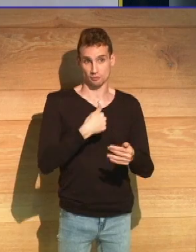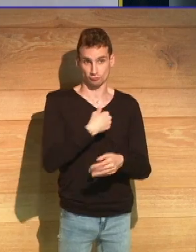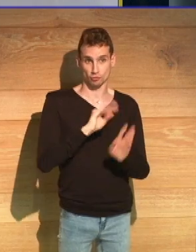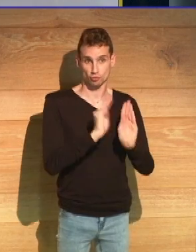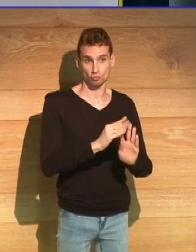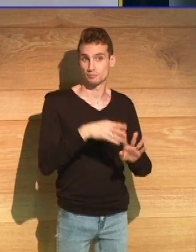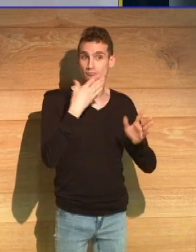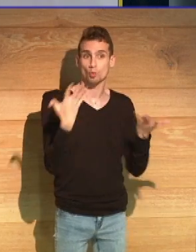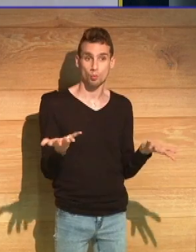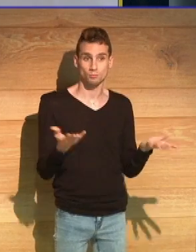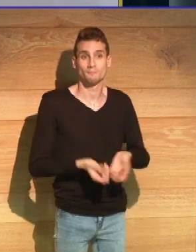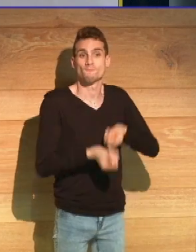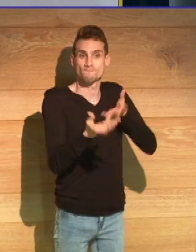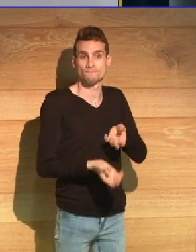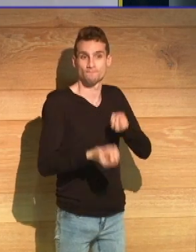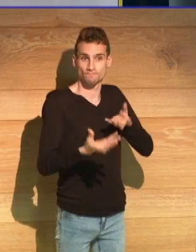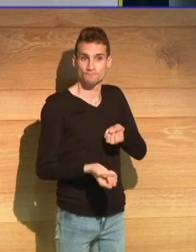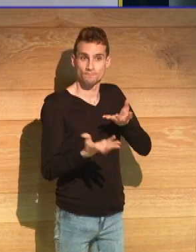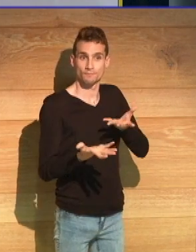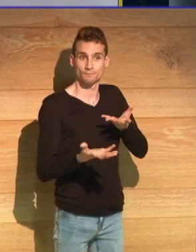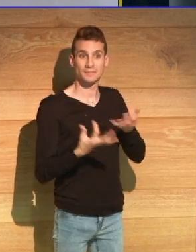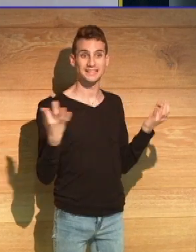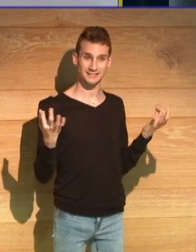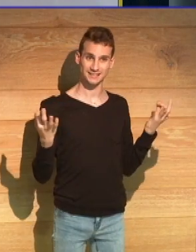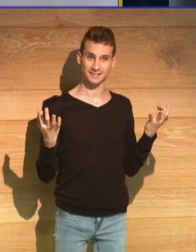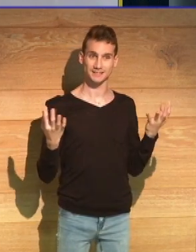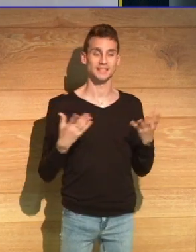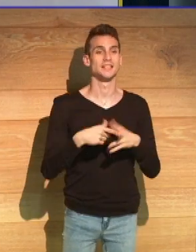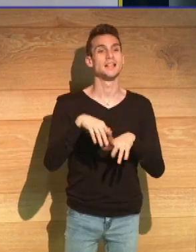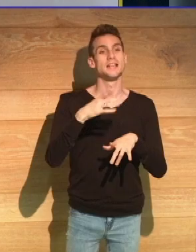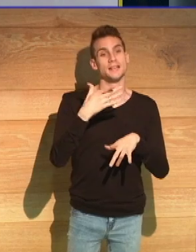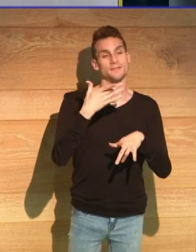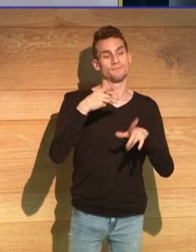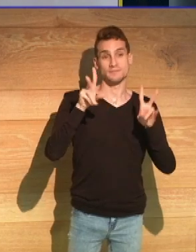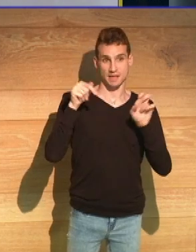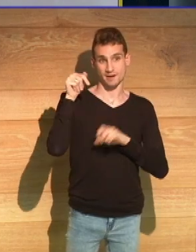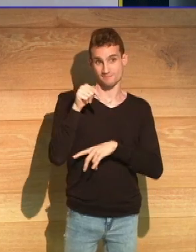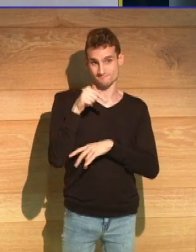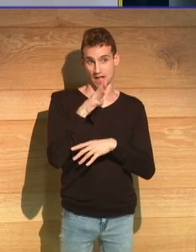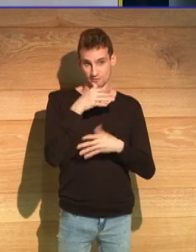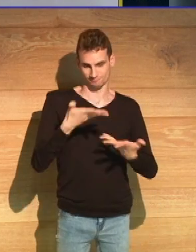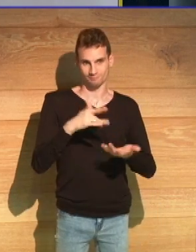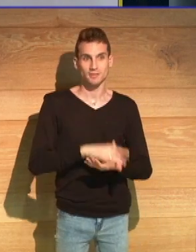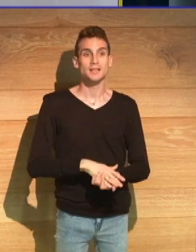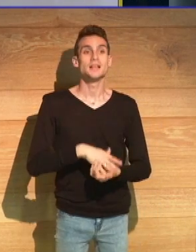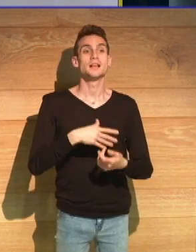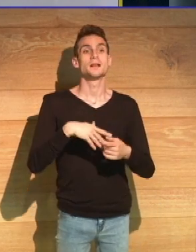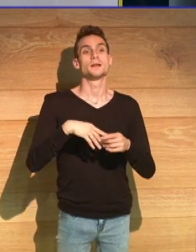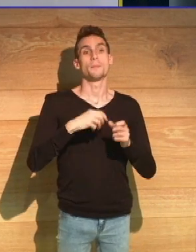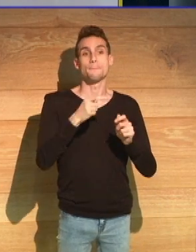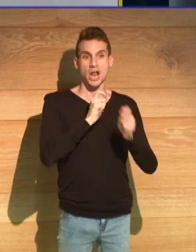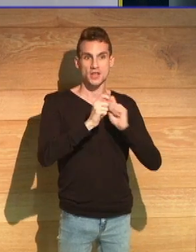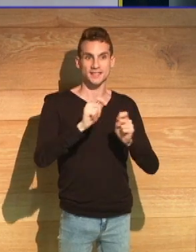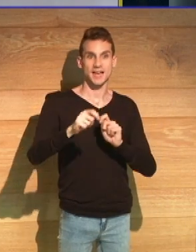periodista es informar, ¿no? Lo que pasa es que cuando hablamos de una especialidad como esta, los periodistas ambientales yo creo que